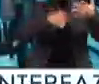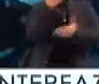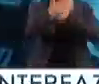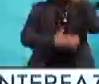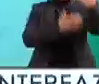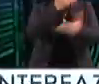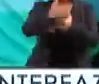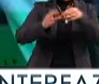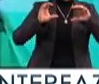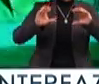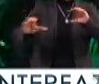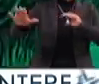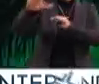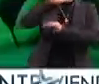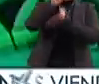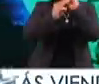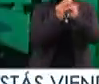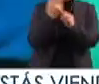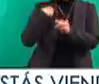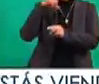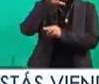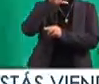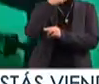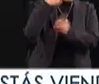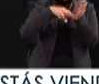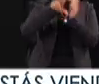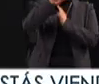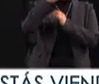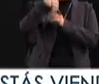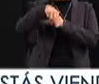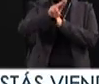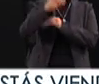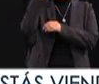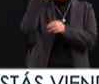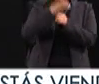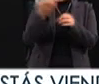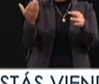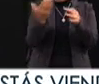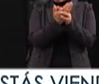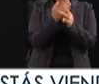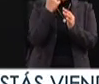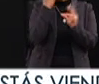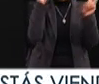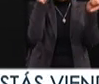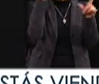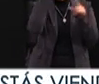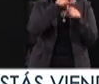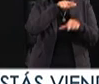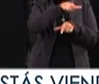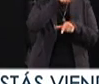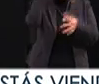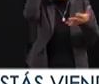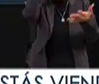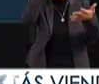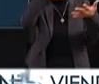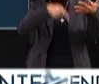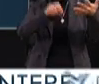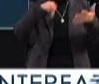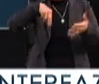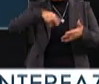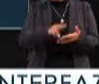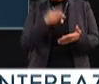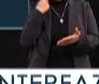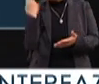desarrollo sostenible de la Agenda 2030 de la ONU. Esta segunda fase habló sobre los 17 objetivos de la ONU,